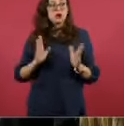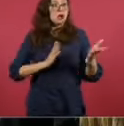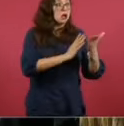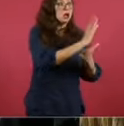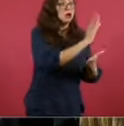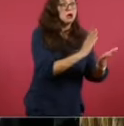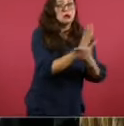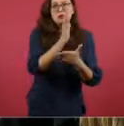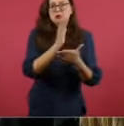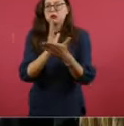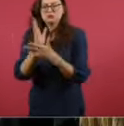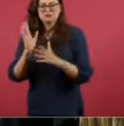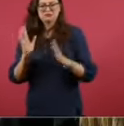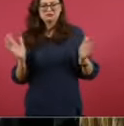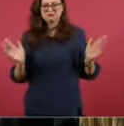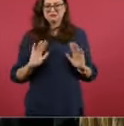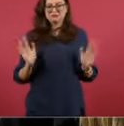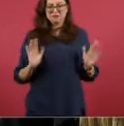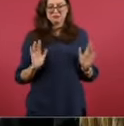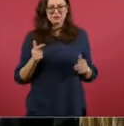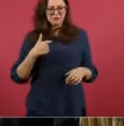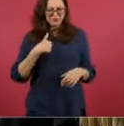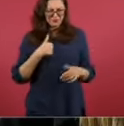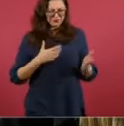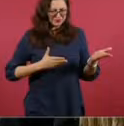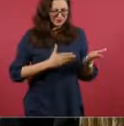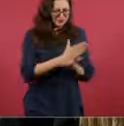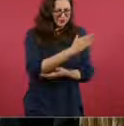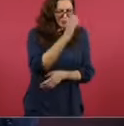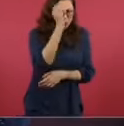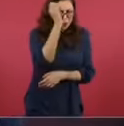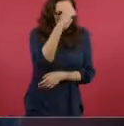Imagínense nosotros opinando sobre